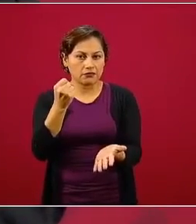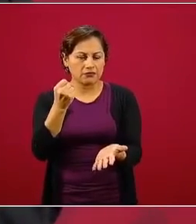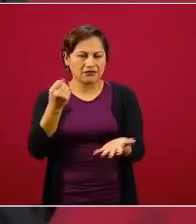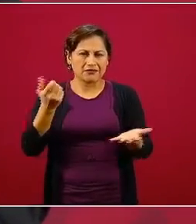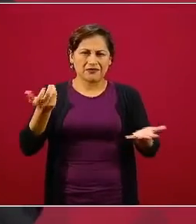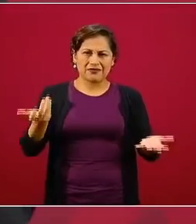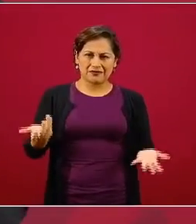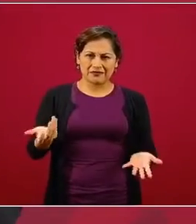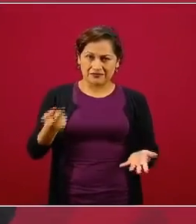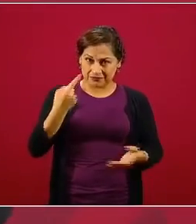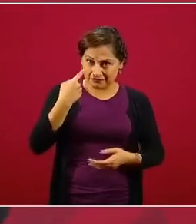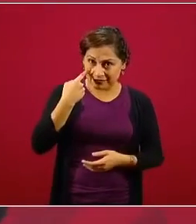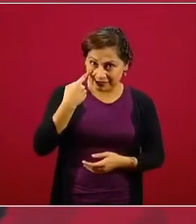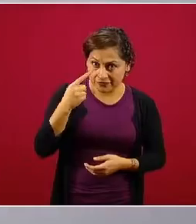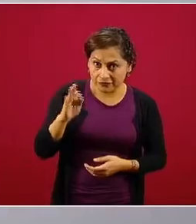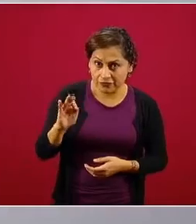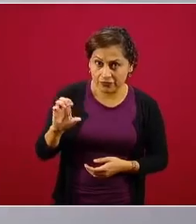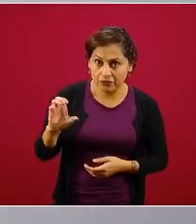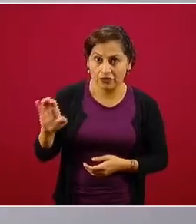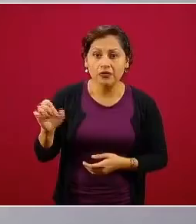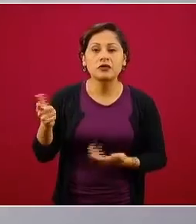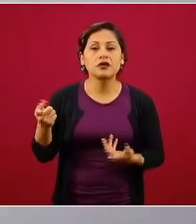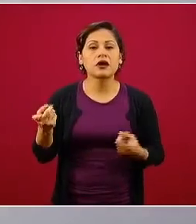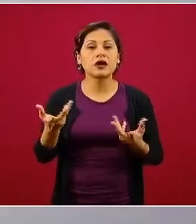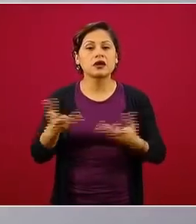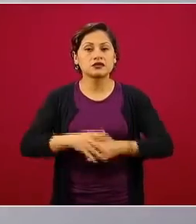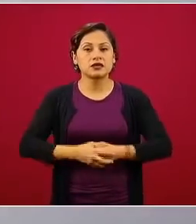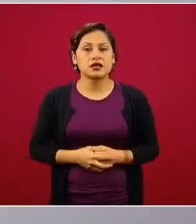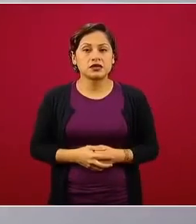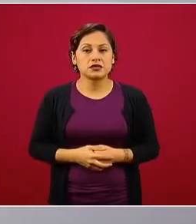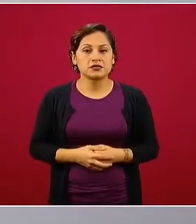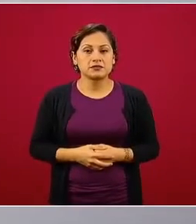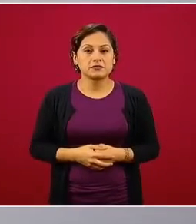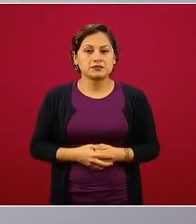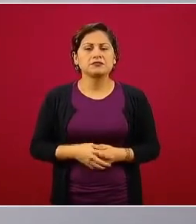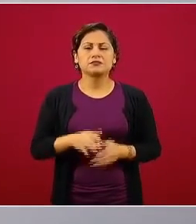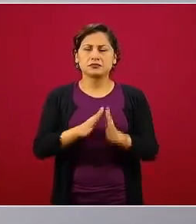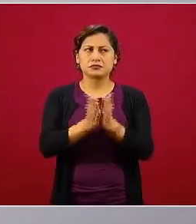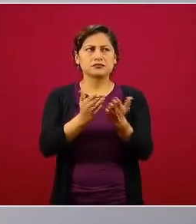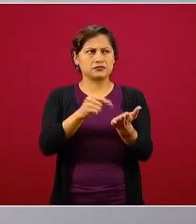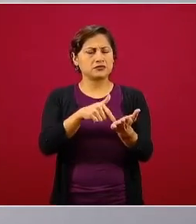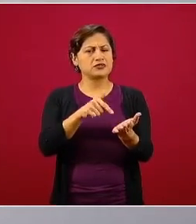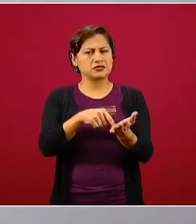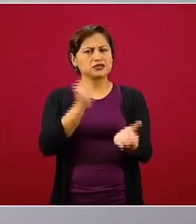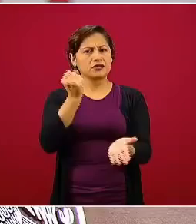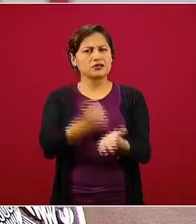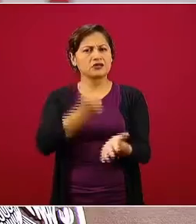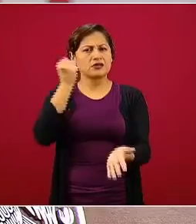Económica. Bueno, sí, creo que es del fondo ese libro.